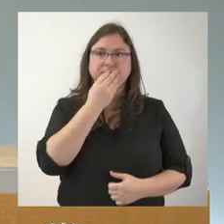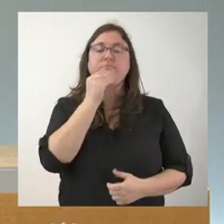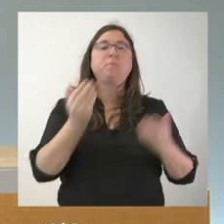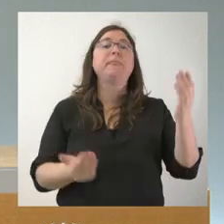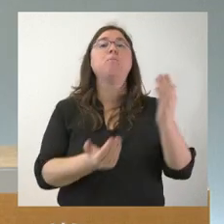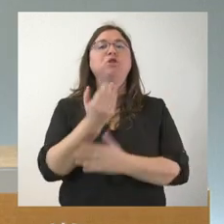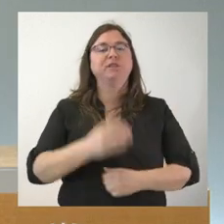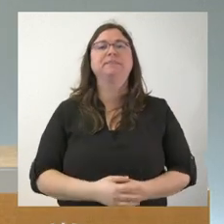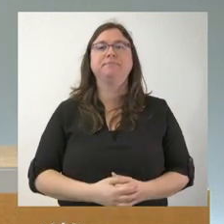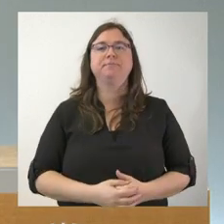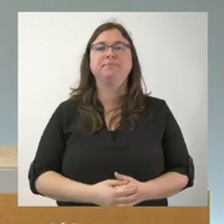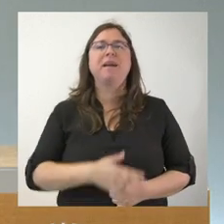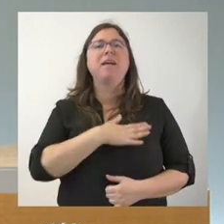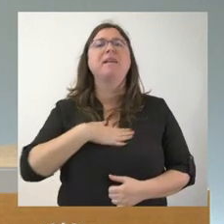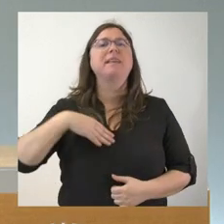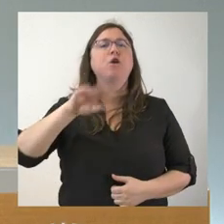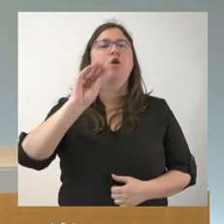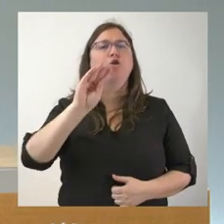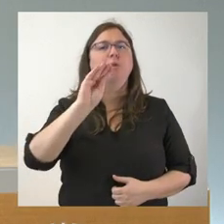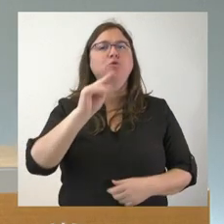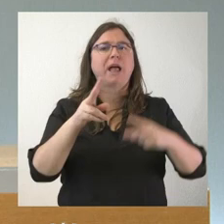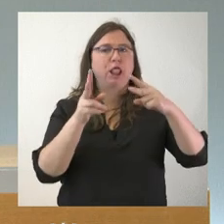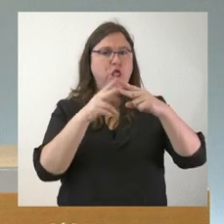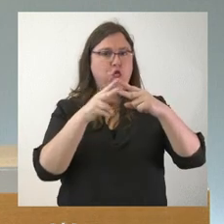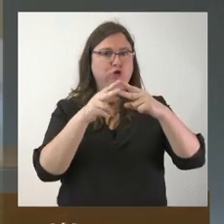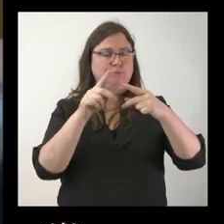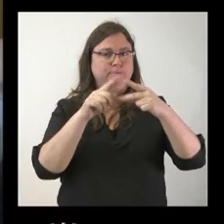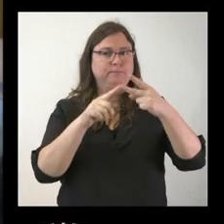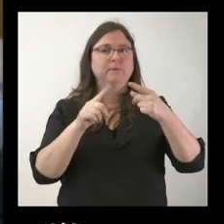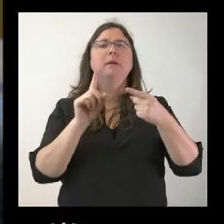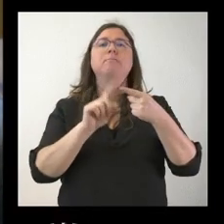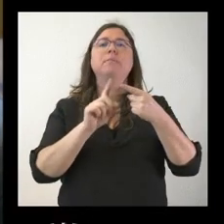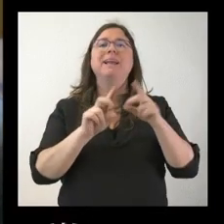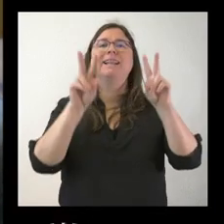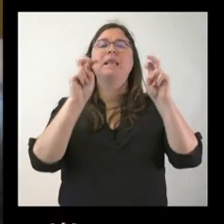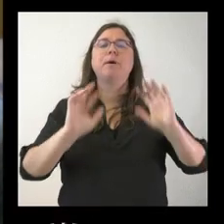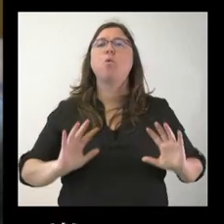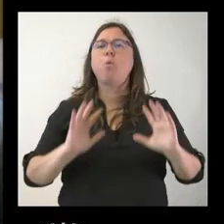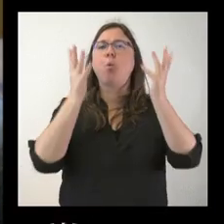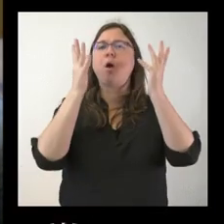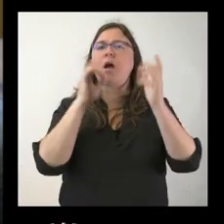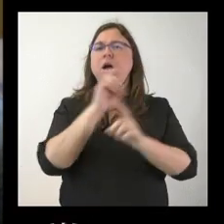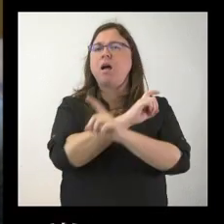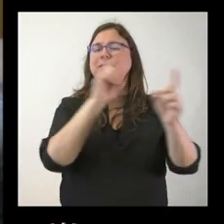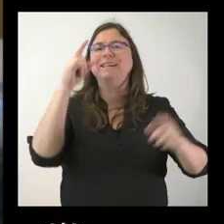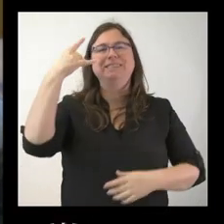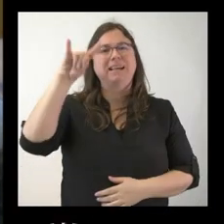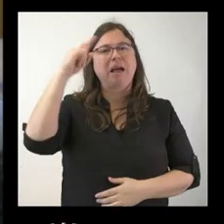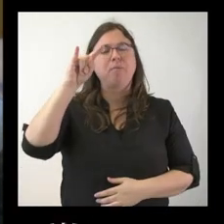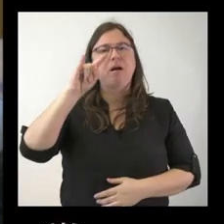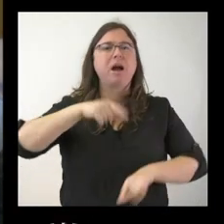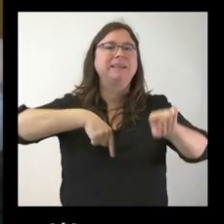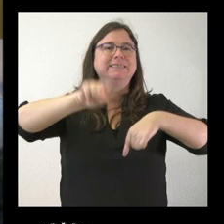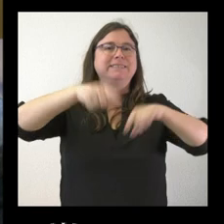Buenos días me quería preguntarle por dos cuestiones una por el tema de la huelga que se ha anunciado en Salamanca del transporte